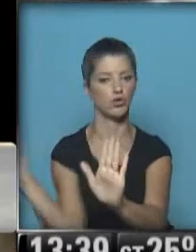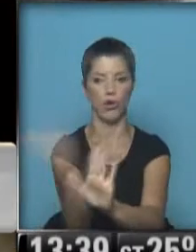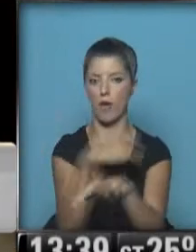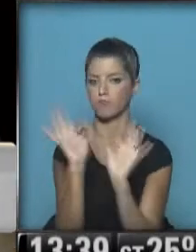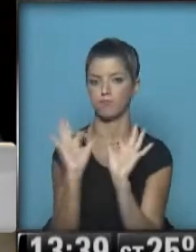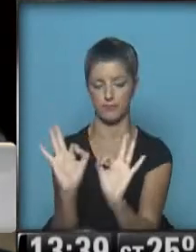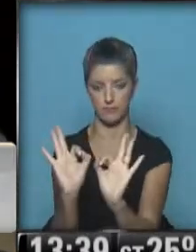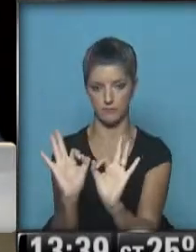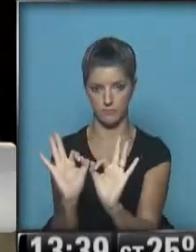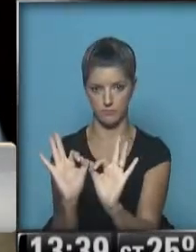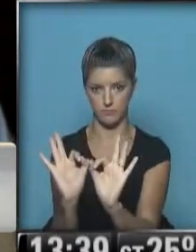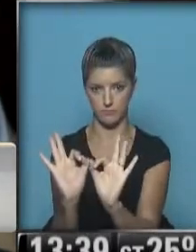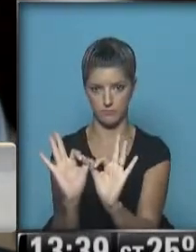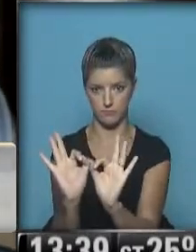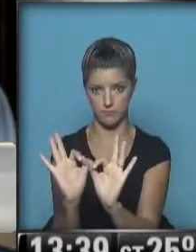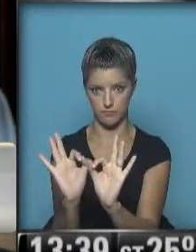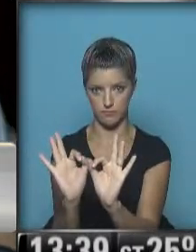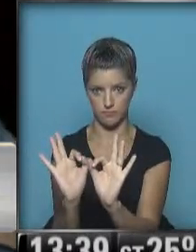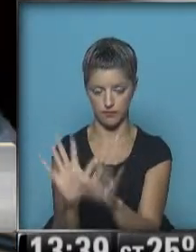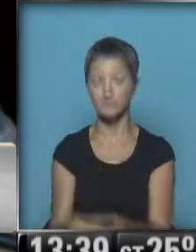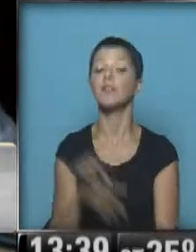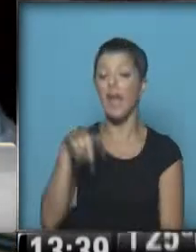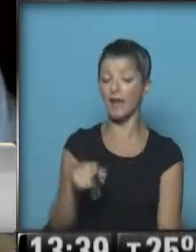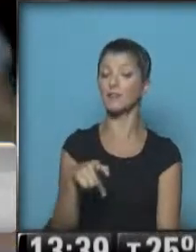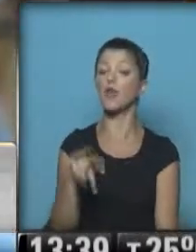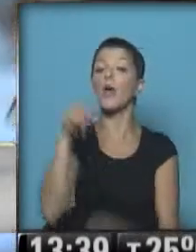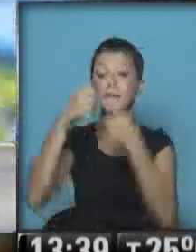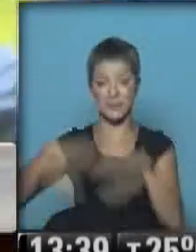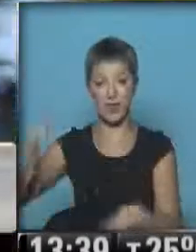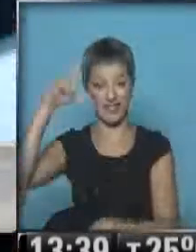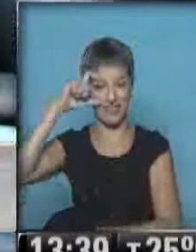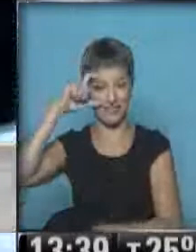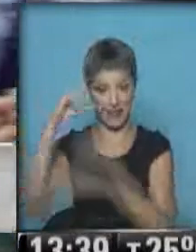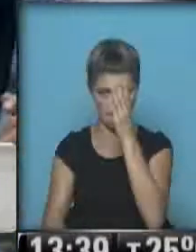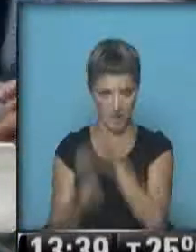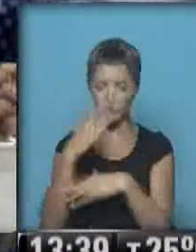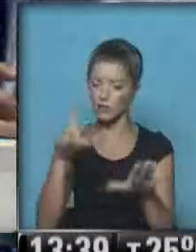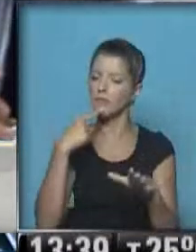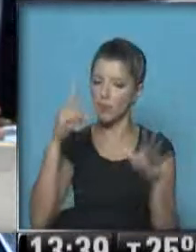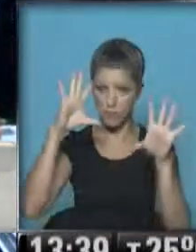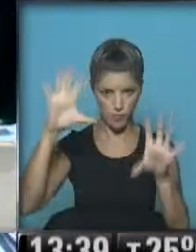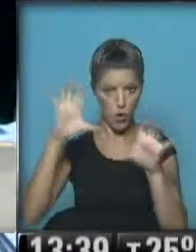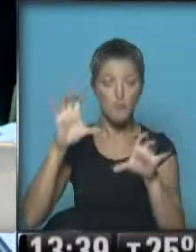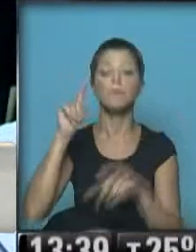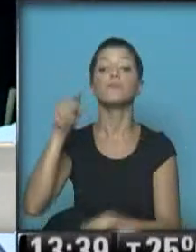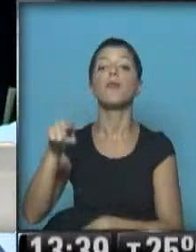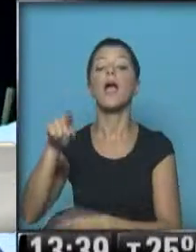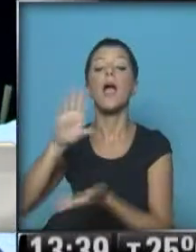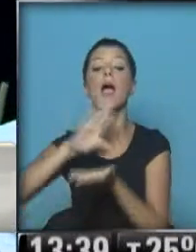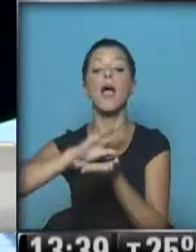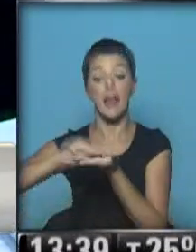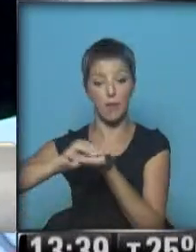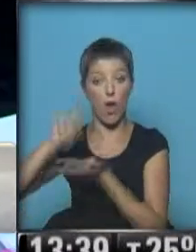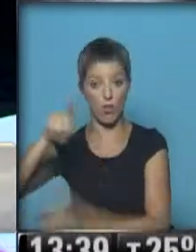por supuesto, en parte de la audiencia que ha comenzado a partir de las 10 de la mañana. Recordemos entonces, la defensa de